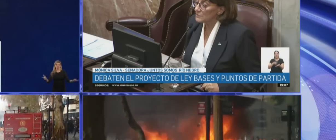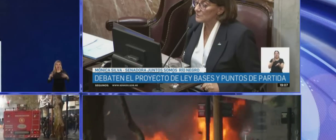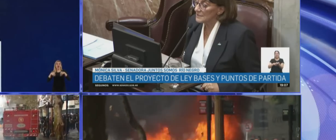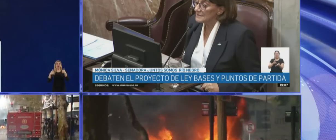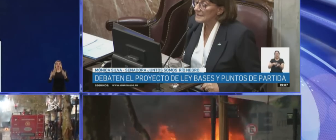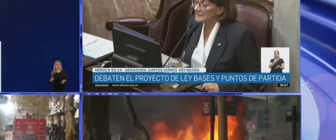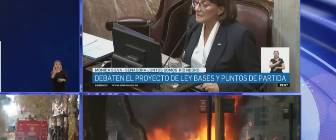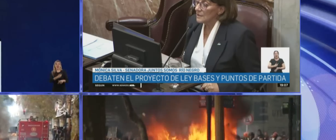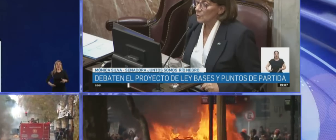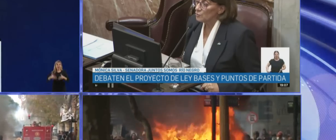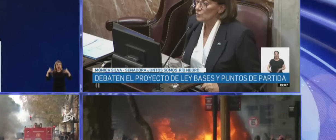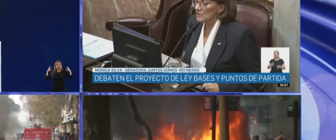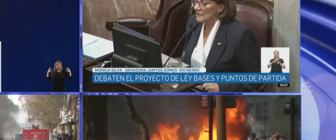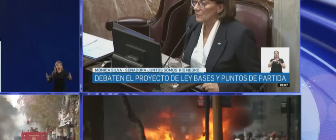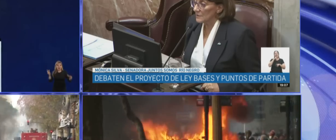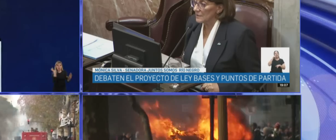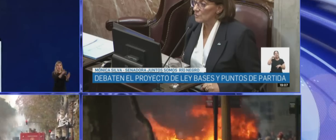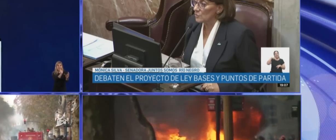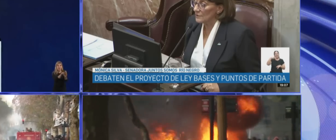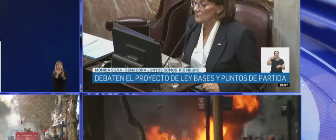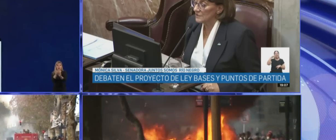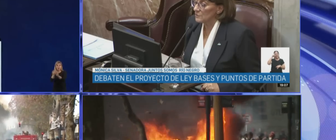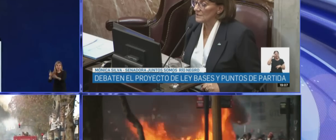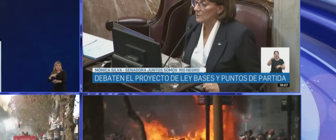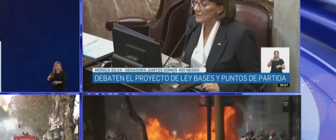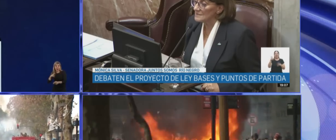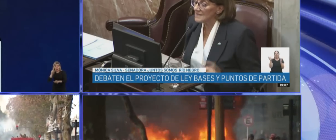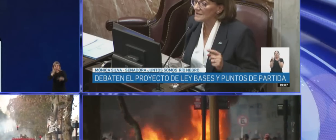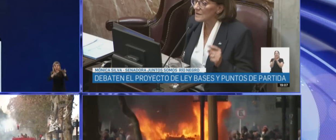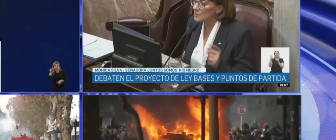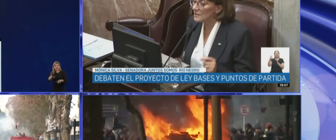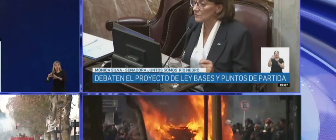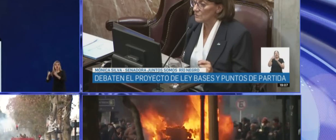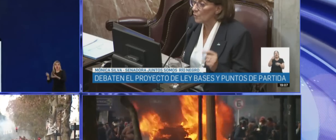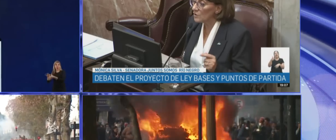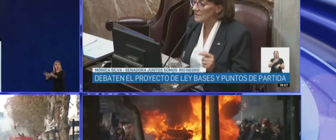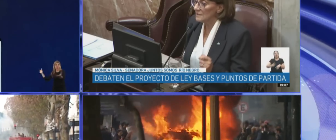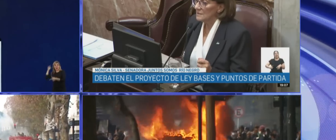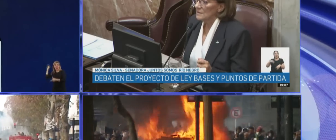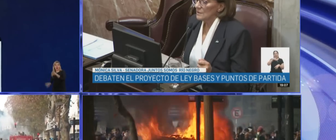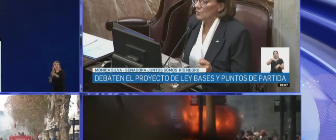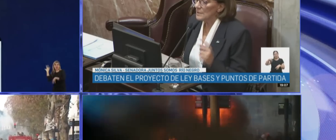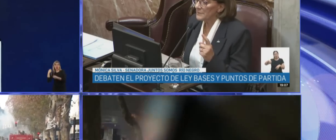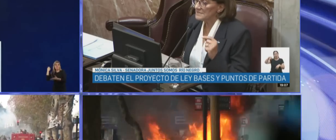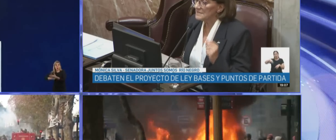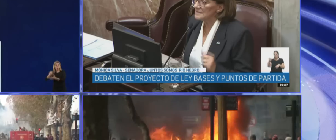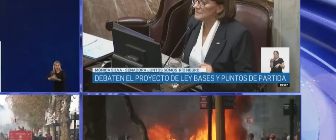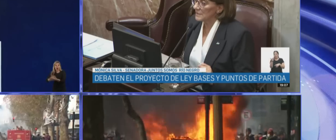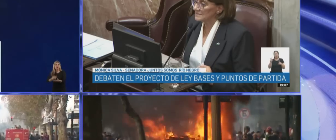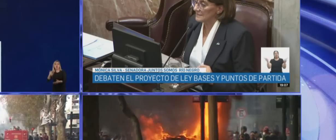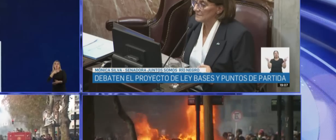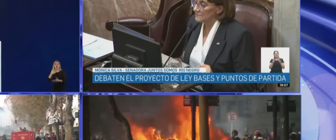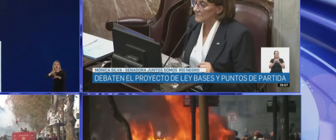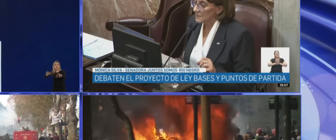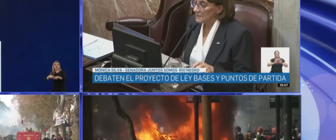con atribuciones amplias que se mete en cada uno de los asuntos privados de la gente, con tener una sociedad libre, creativa y pujante que pueda generar la